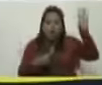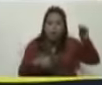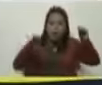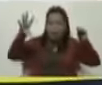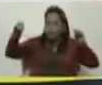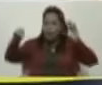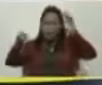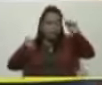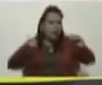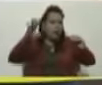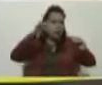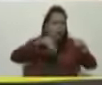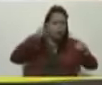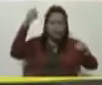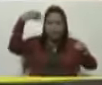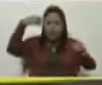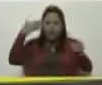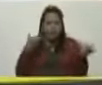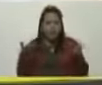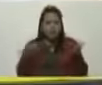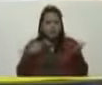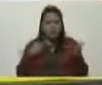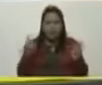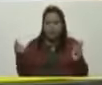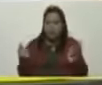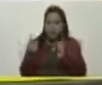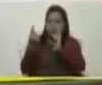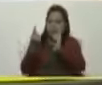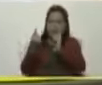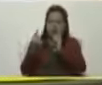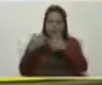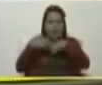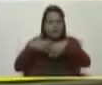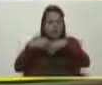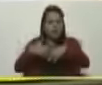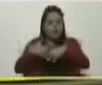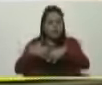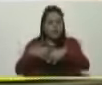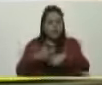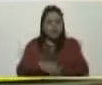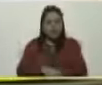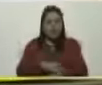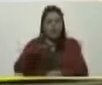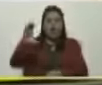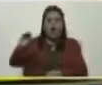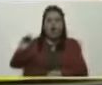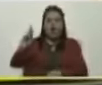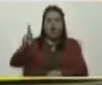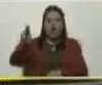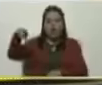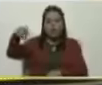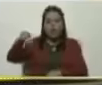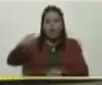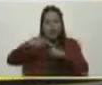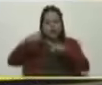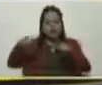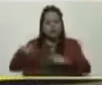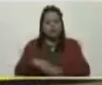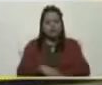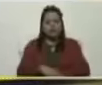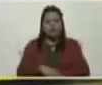Yo he conversado con Corpoelec y con nuestro equipo de la alcaldía del municipio de Píritu, y allí lo que hay que buscar la forma de,